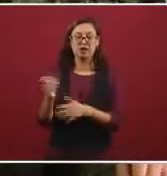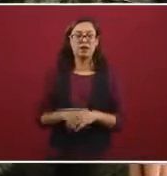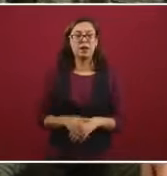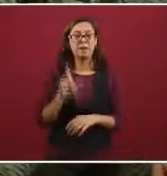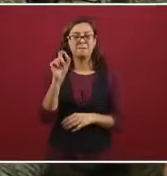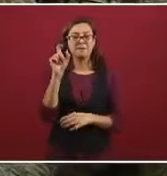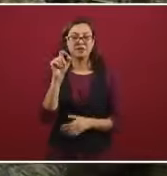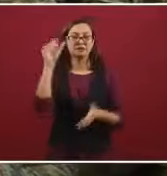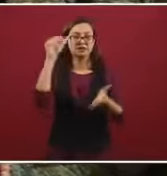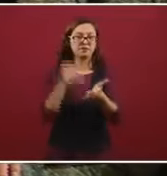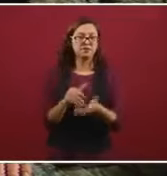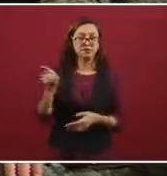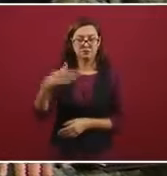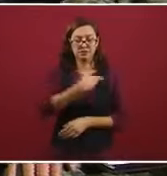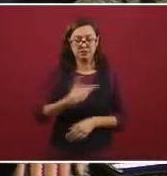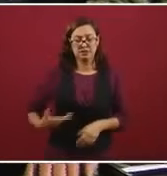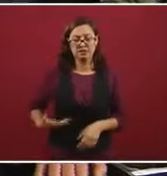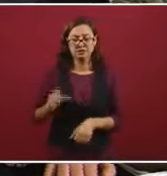dicho por el presidente de El Salvador.